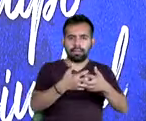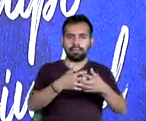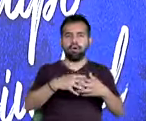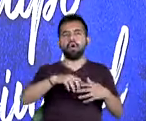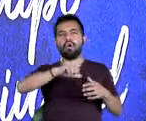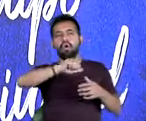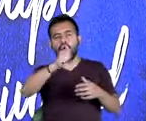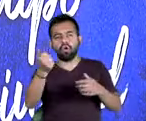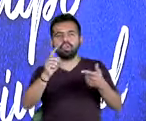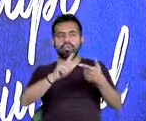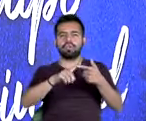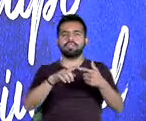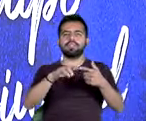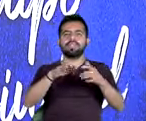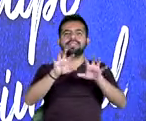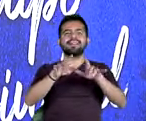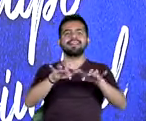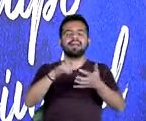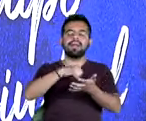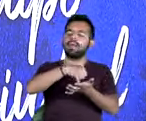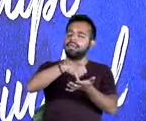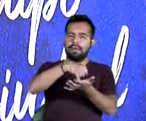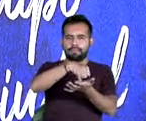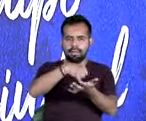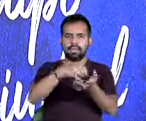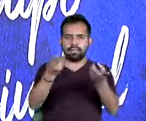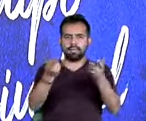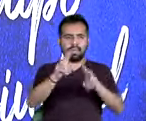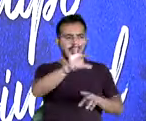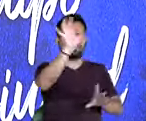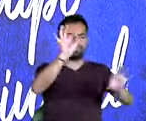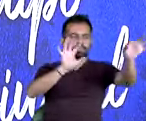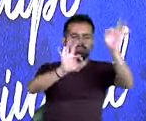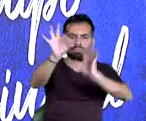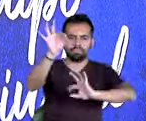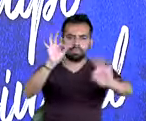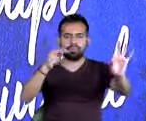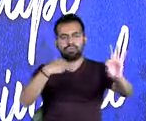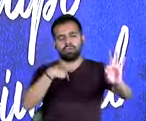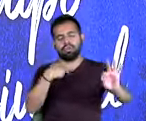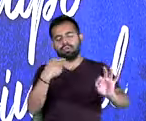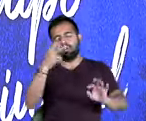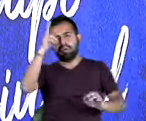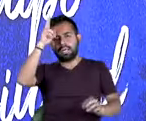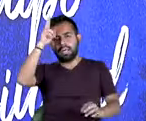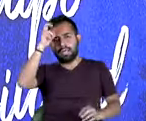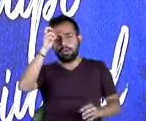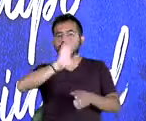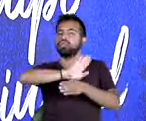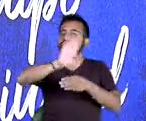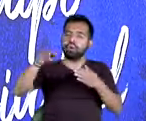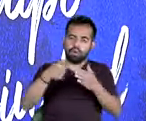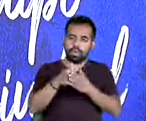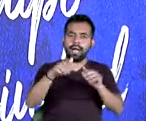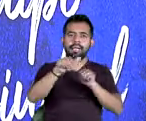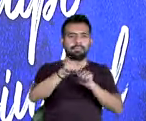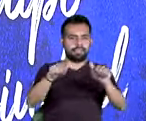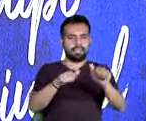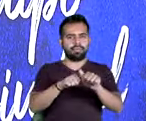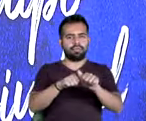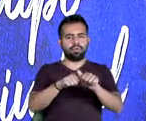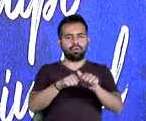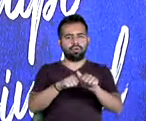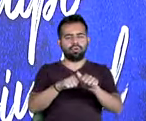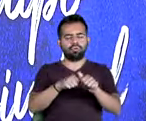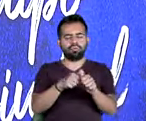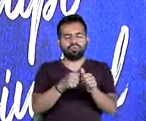unas secretarías débiles en la rectoría de su política, por eso he planteado. Así que yo creo que toda la administración, desde mi punto de vista, estas tres últimas